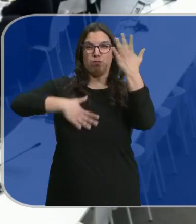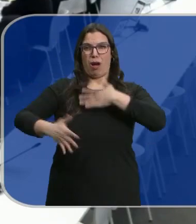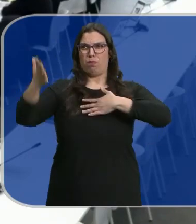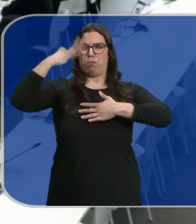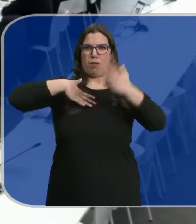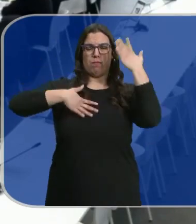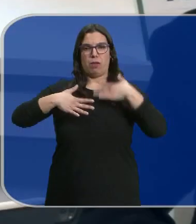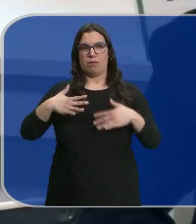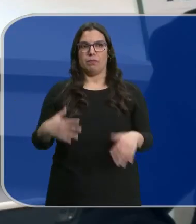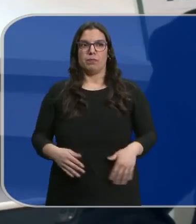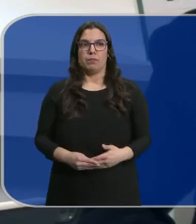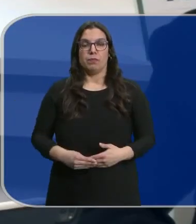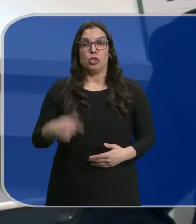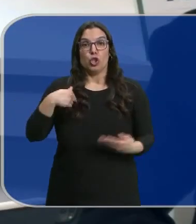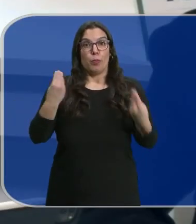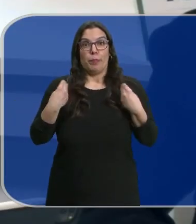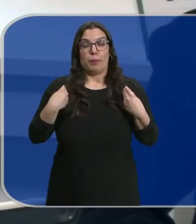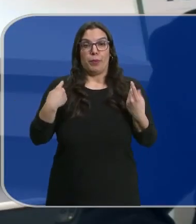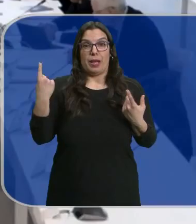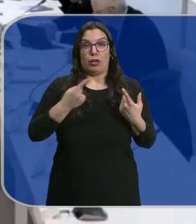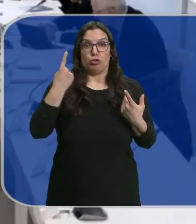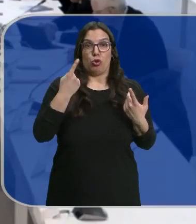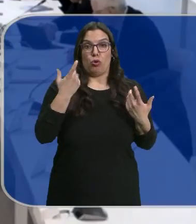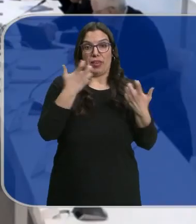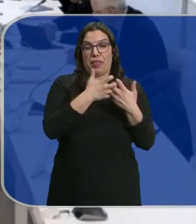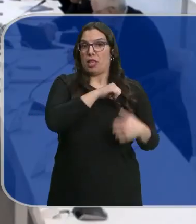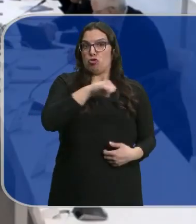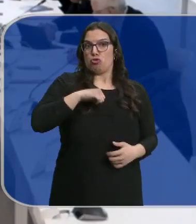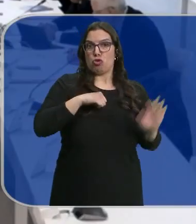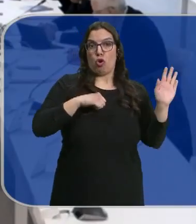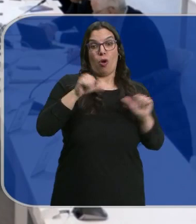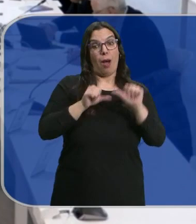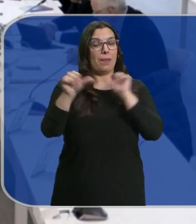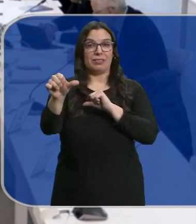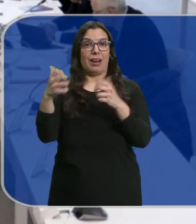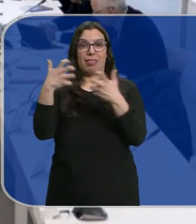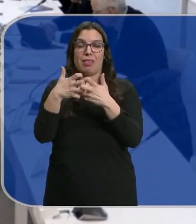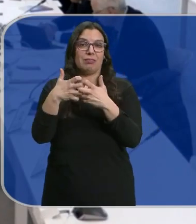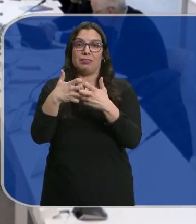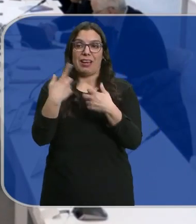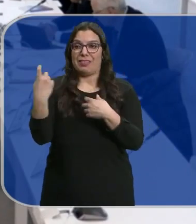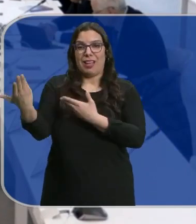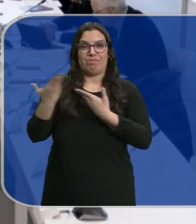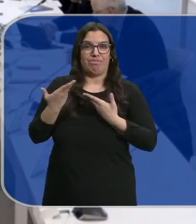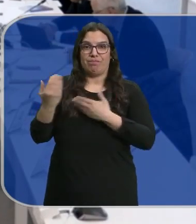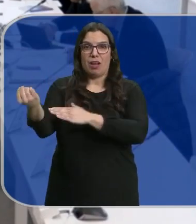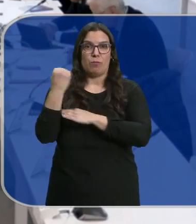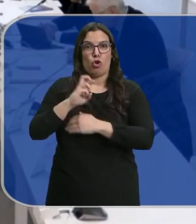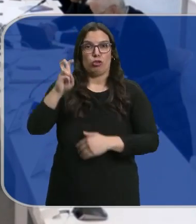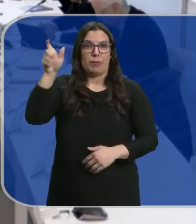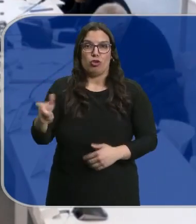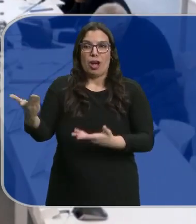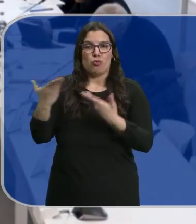muchas cosas. Fue horrible. Que yo vivía solo antes del accidente y ya a partir del accidente he necesitado de ayuda de